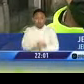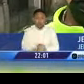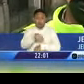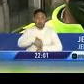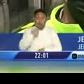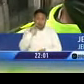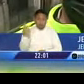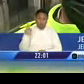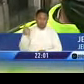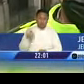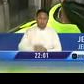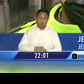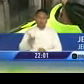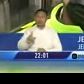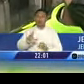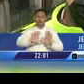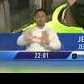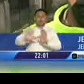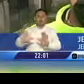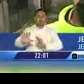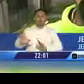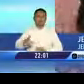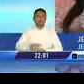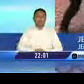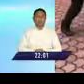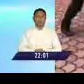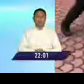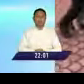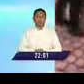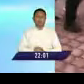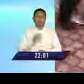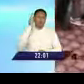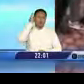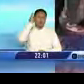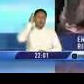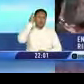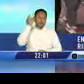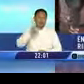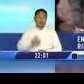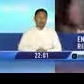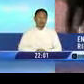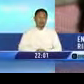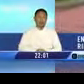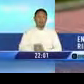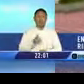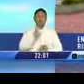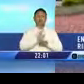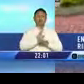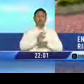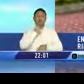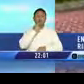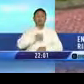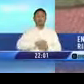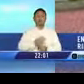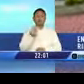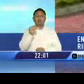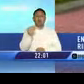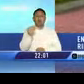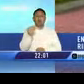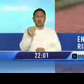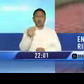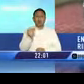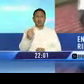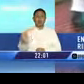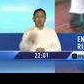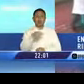embriaguez, no permiten los acompañantes. Una mujer también fue parte de la gresca. Testigos indicaron que los jóvenes tenían la apariencia de